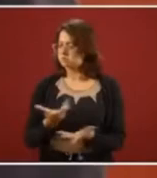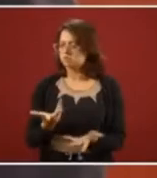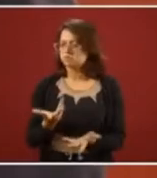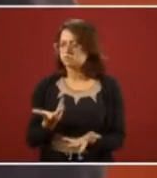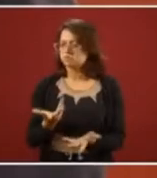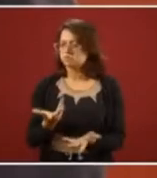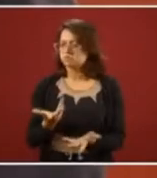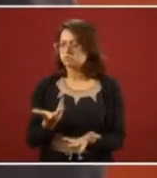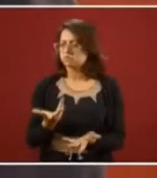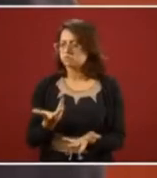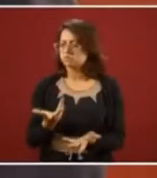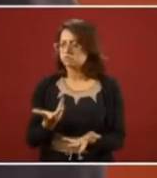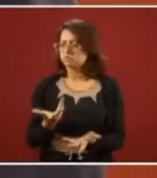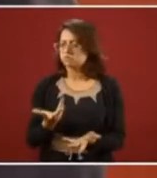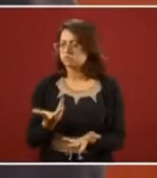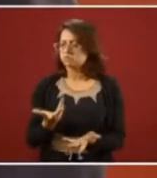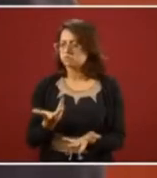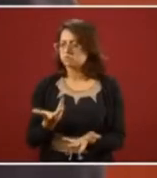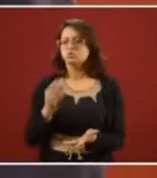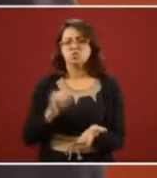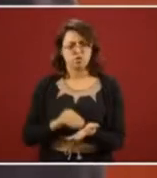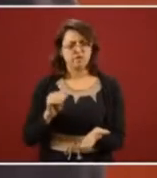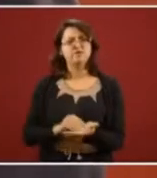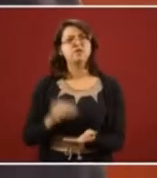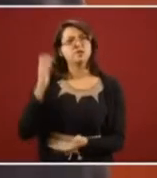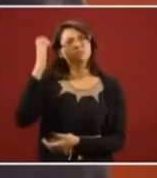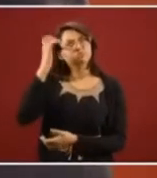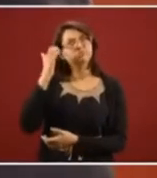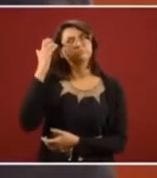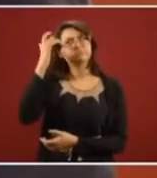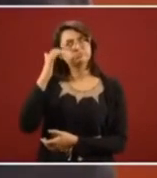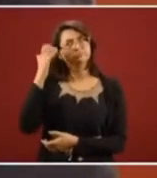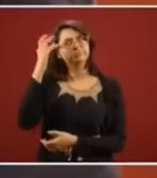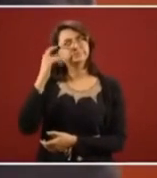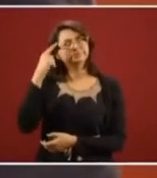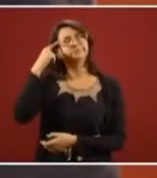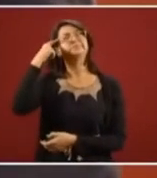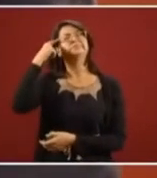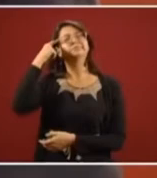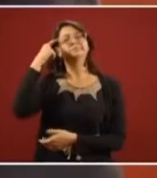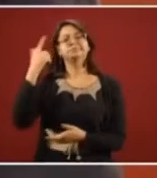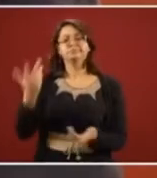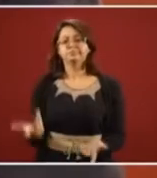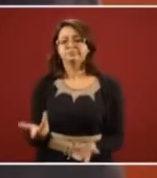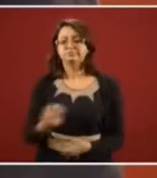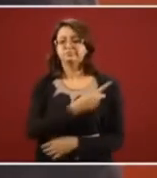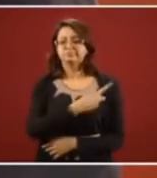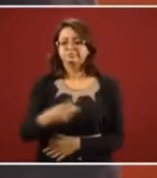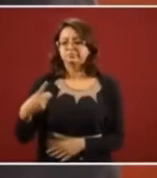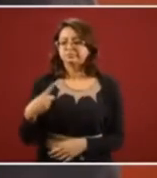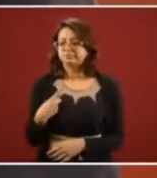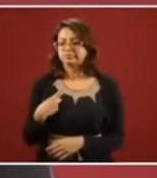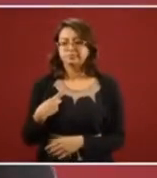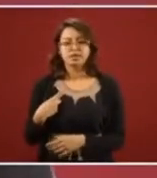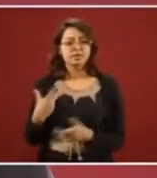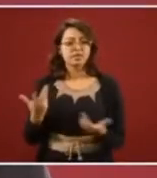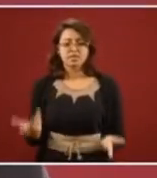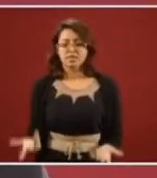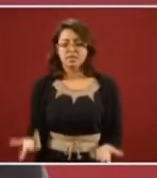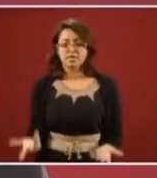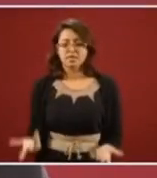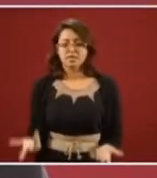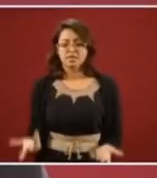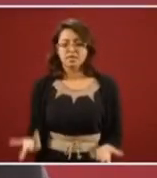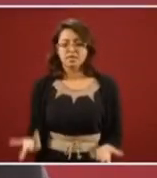en el continente reflectante de que lo mejor es la de liberales y conservadores